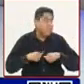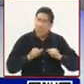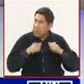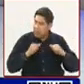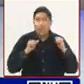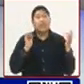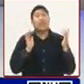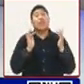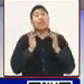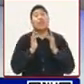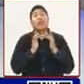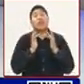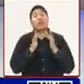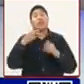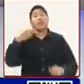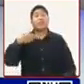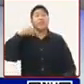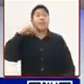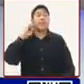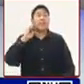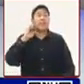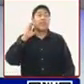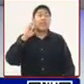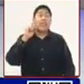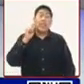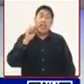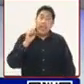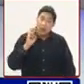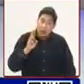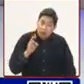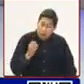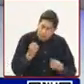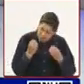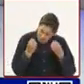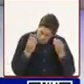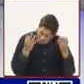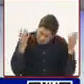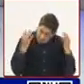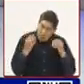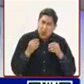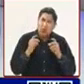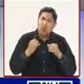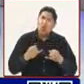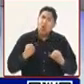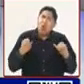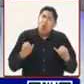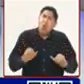vivo con nuestra unidad móvil, Héctor Uriarte, gran cantidad de jóvenes que siguen en el lugar.